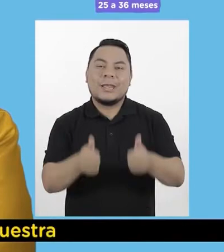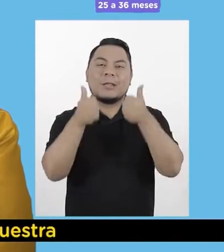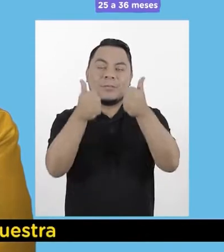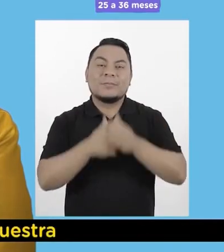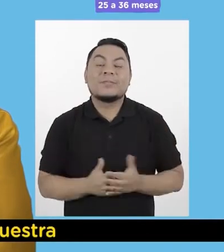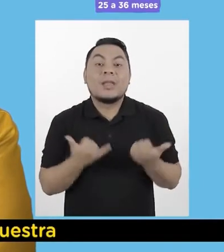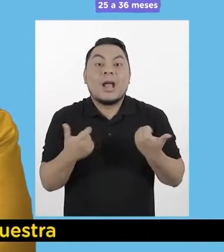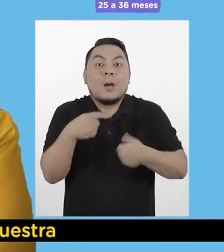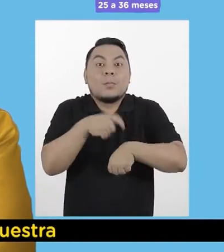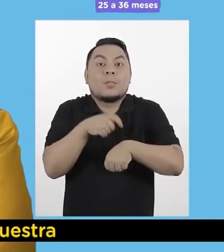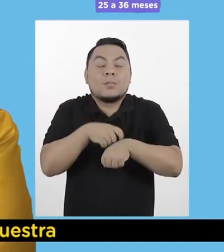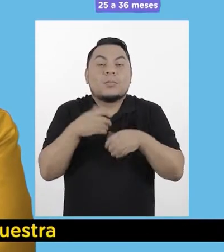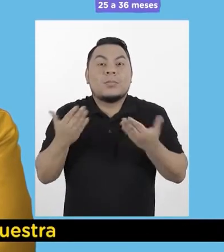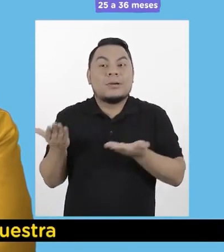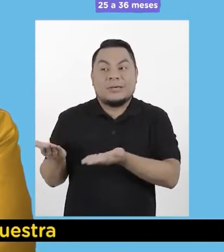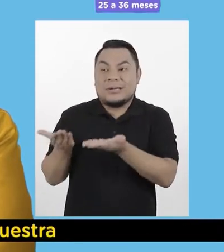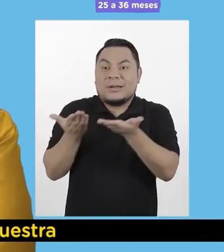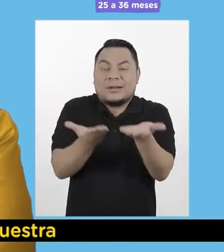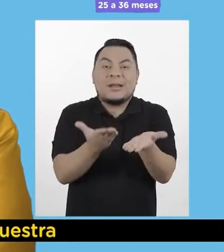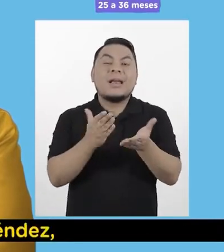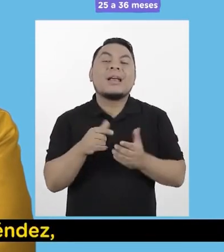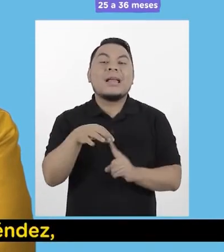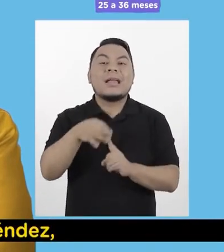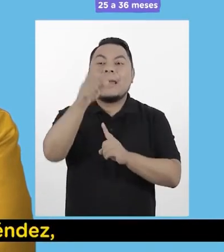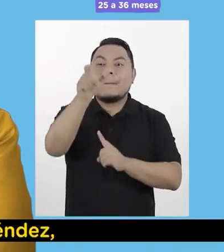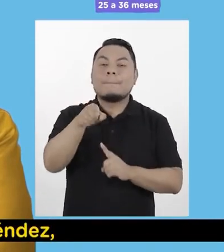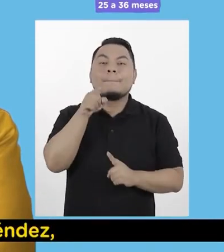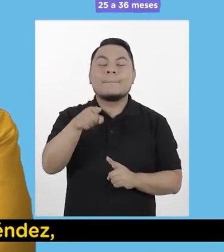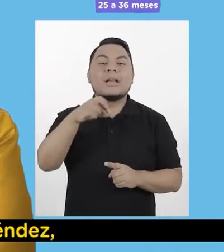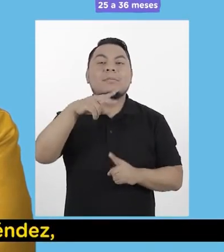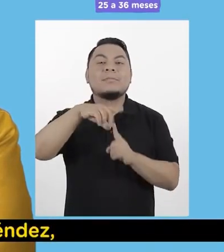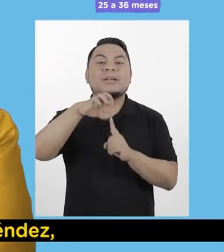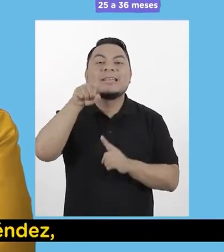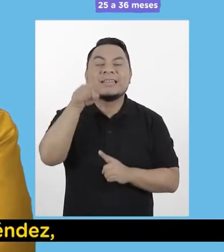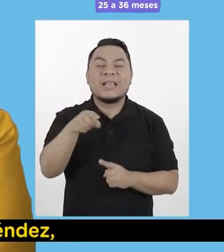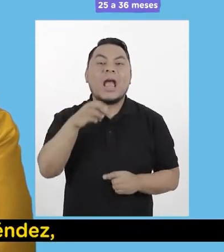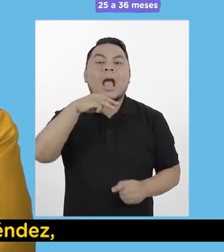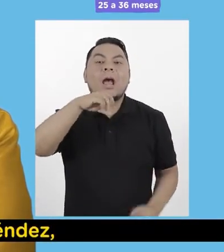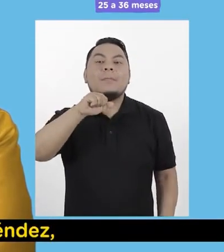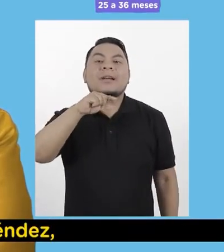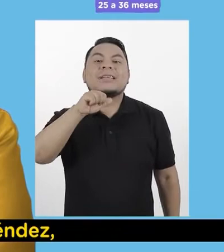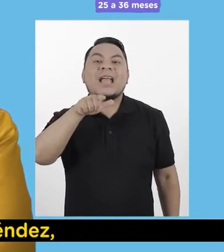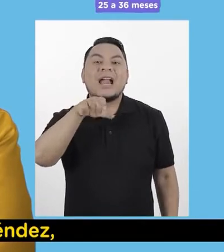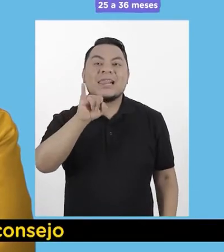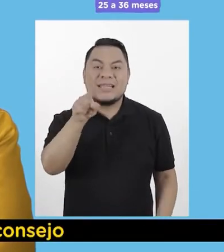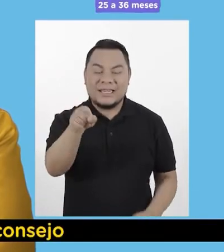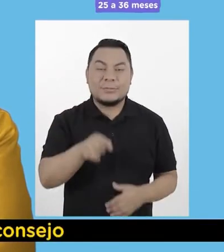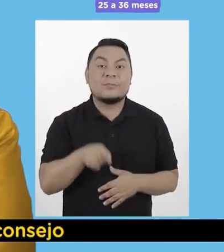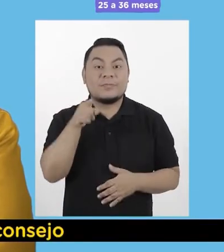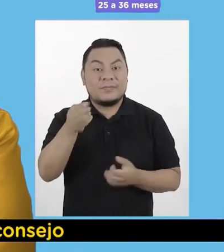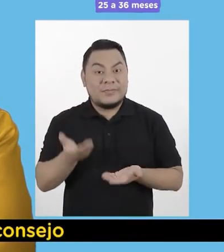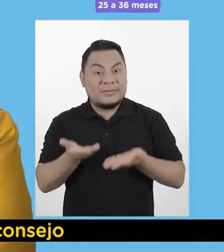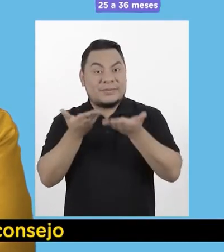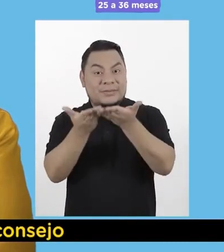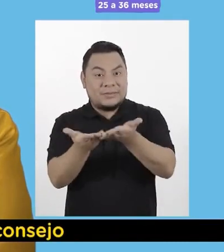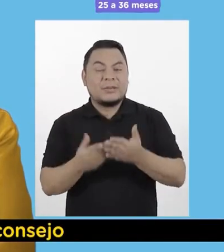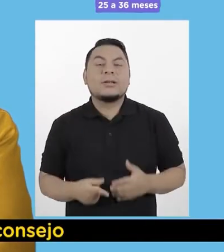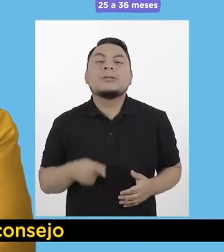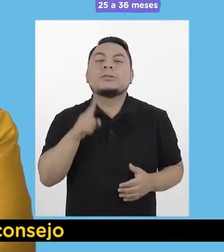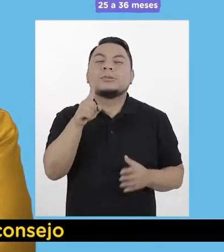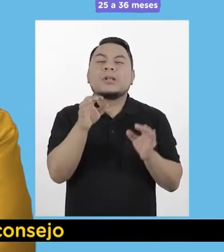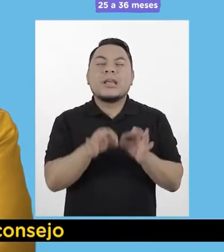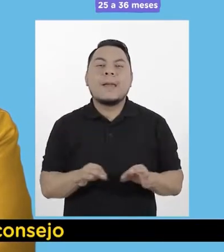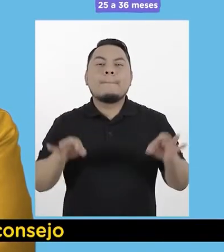Bien, es momento de dar pase a nuestra especialista del PRITE, Magali Meléndez, quien nos brindará